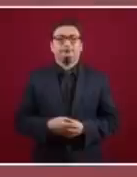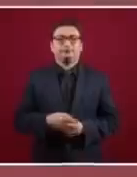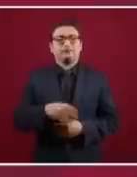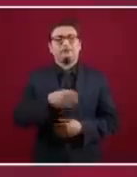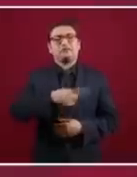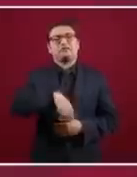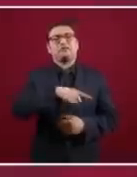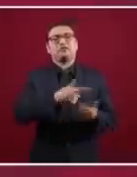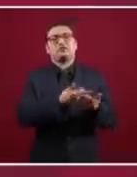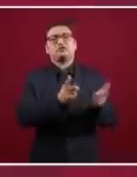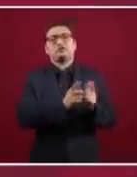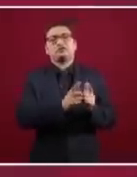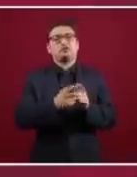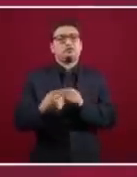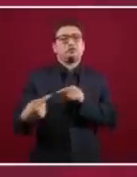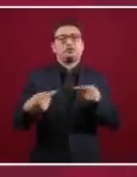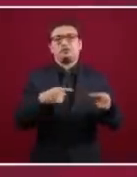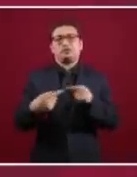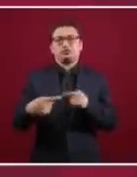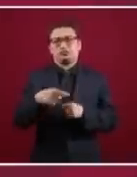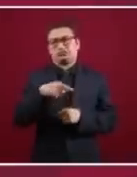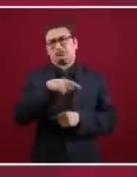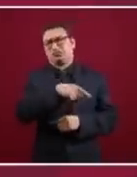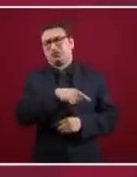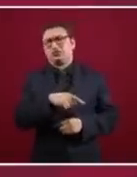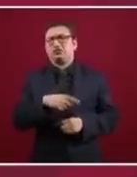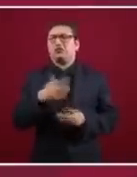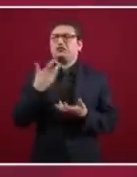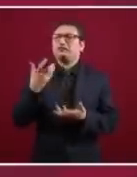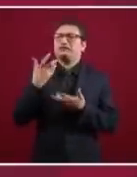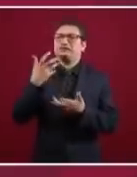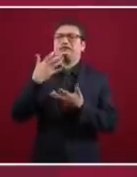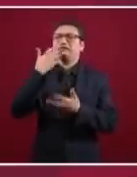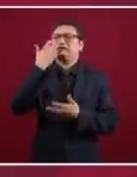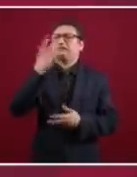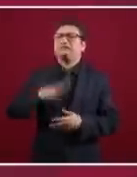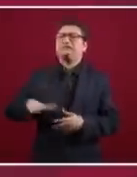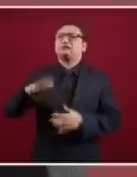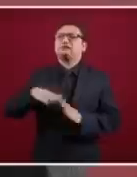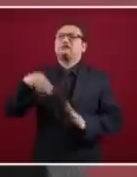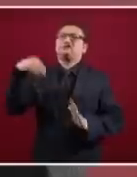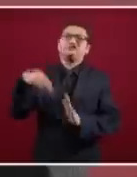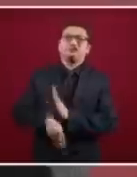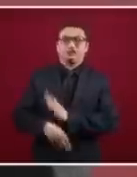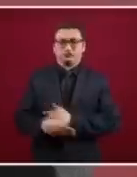adversarios legítimamente quisieran que fracasamos